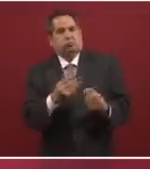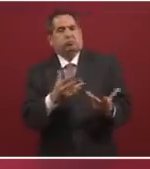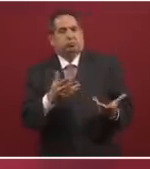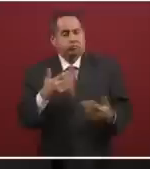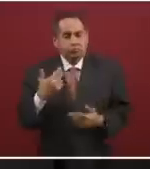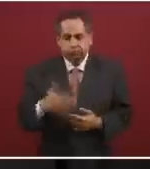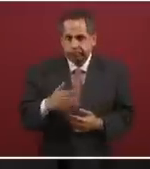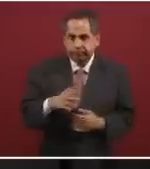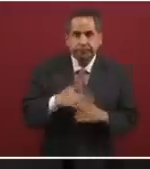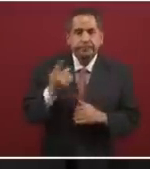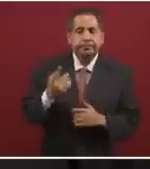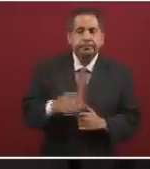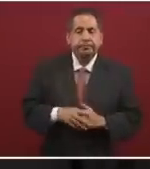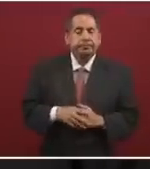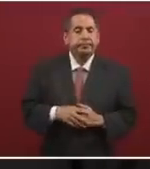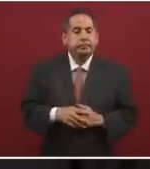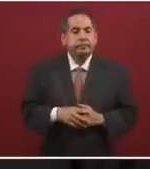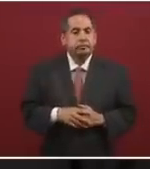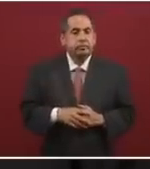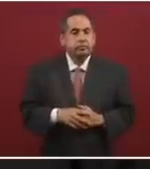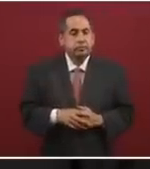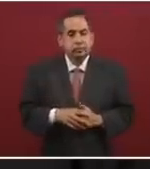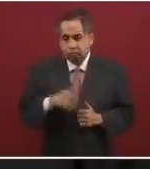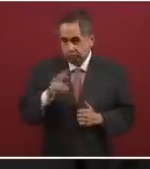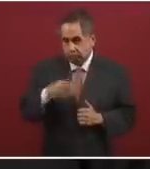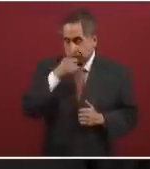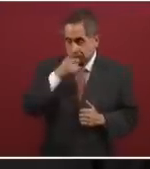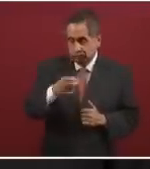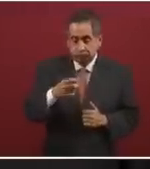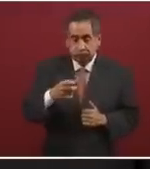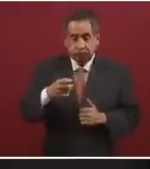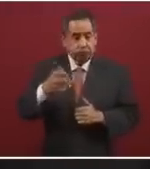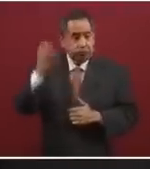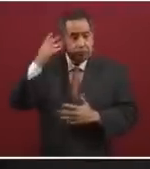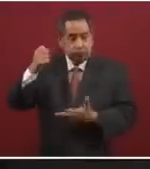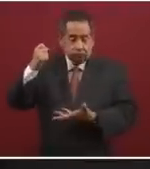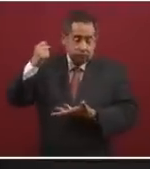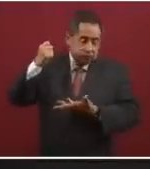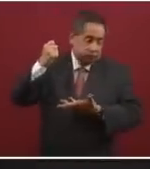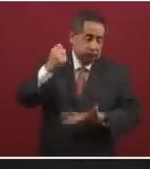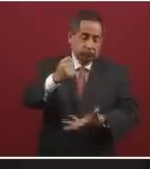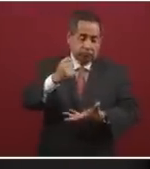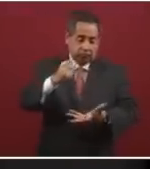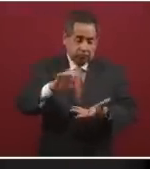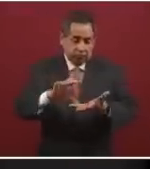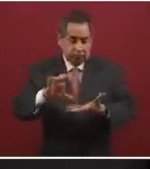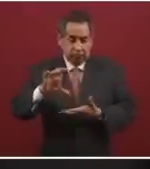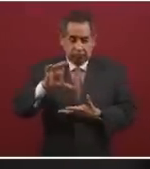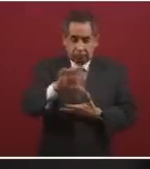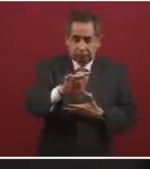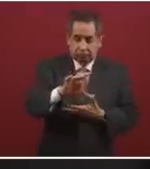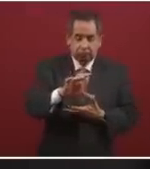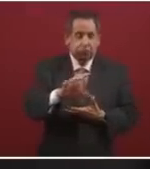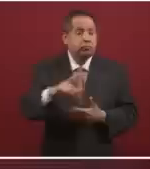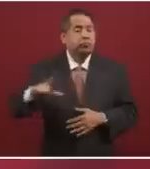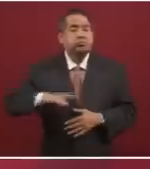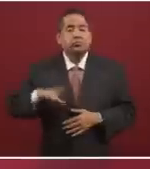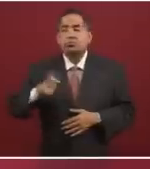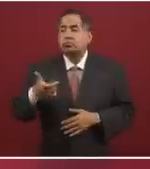porque les digo, todo el presupuesto se quedaba en el